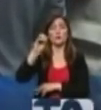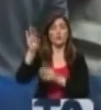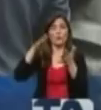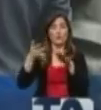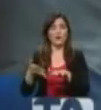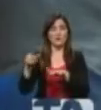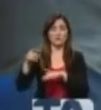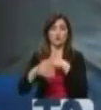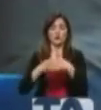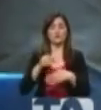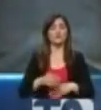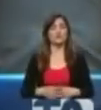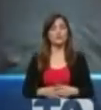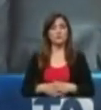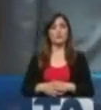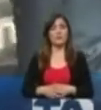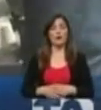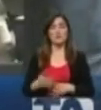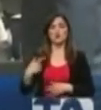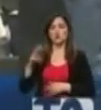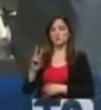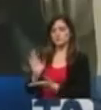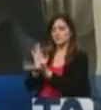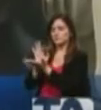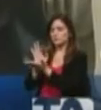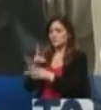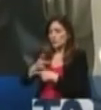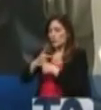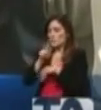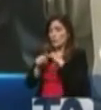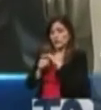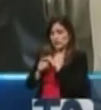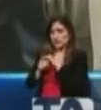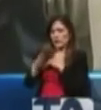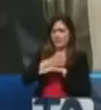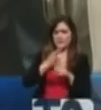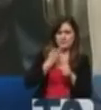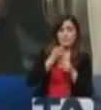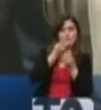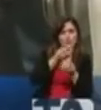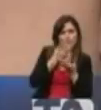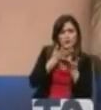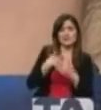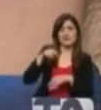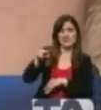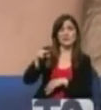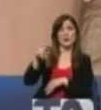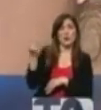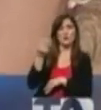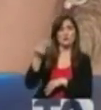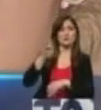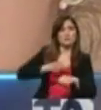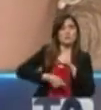la audiencia serían parte dos testigos protegidos, quienes señalaron en una primera declaración que Romo fue asesinado en el centro